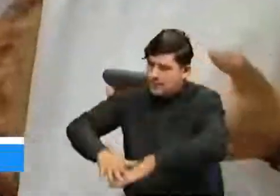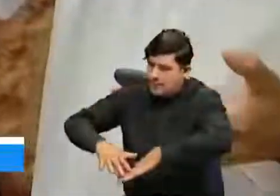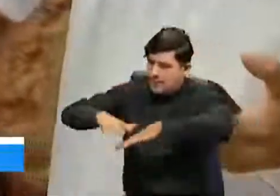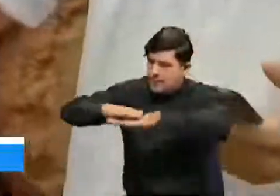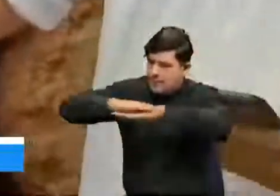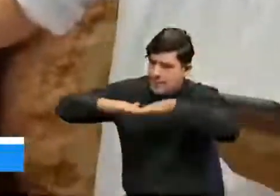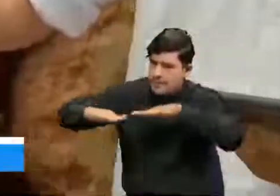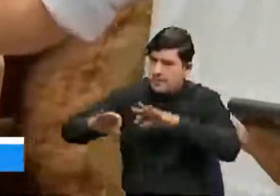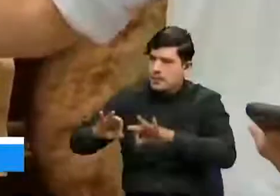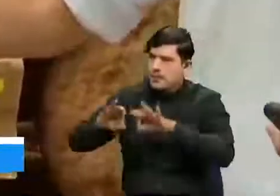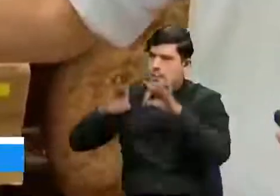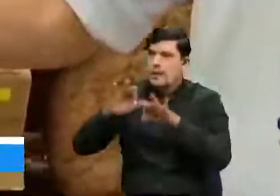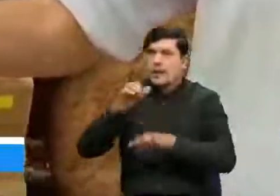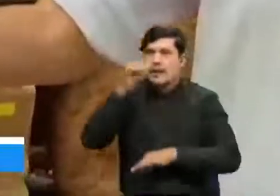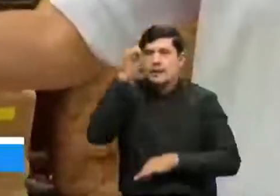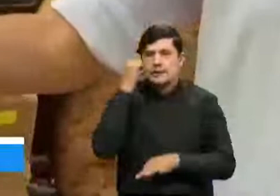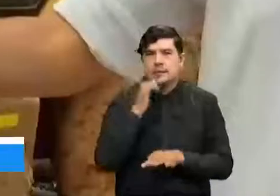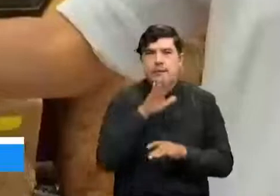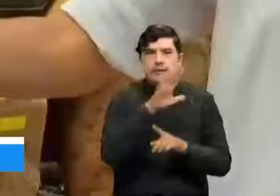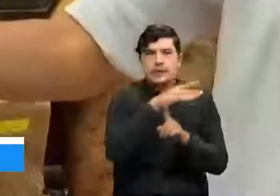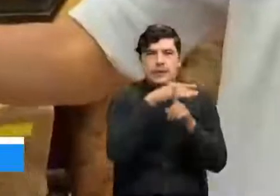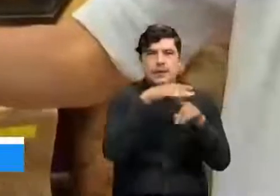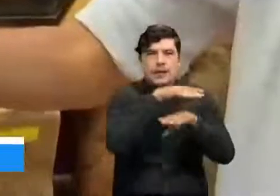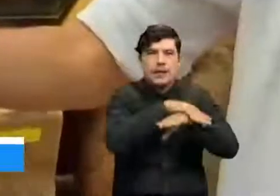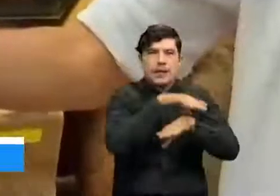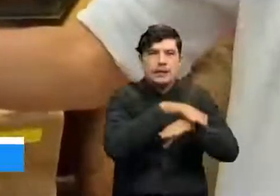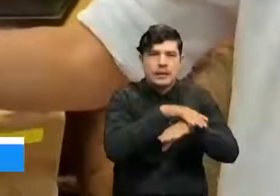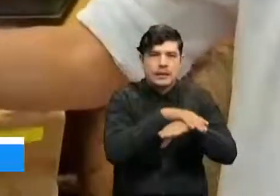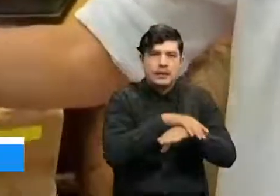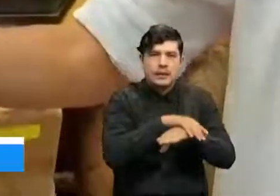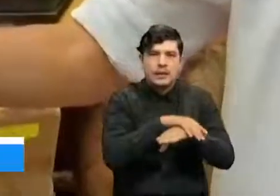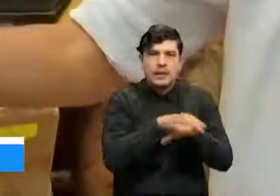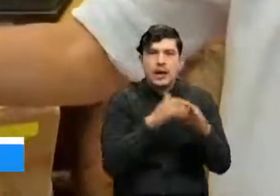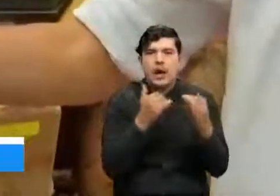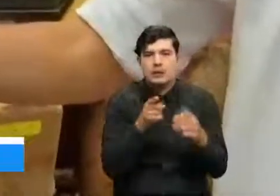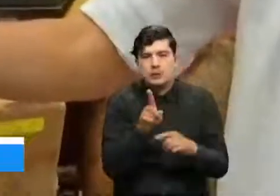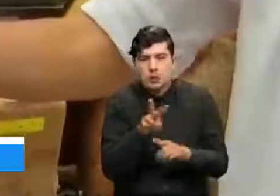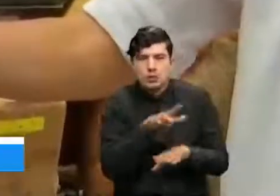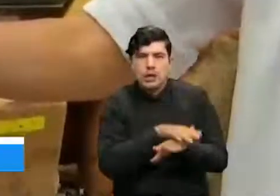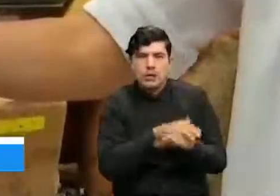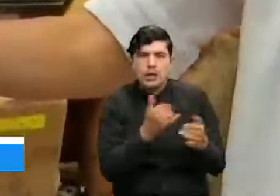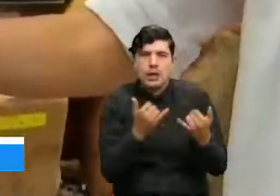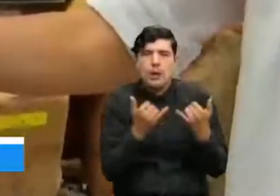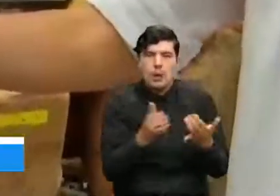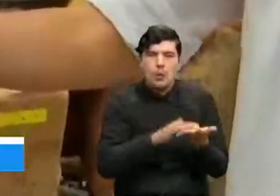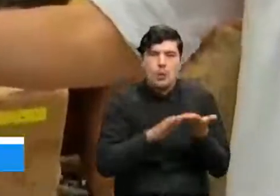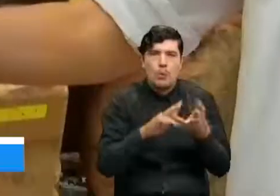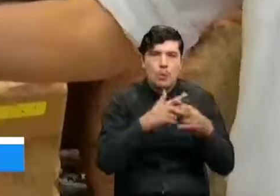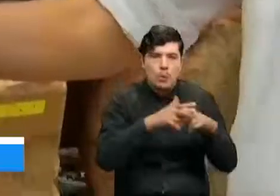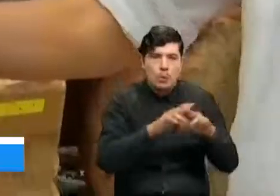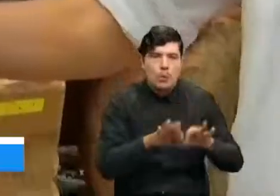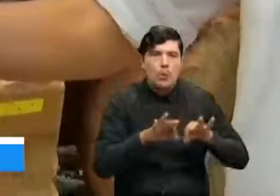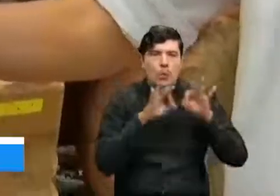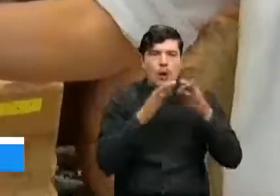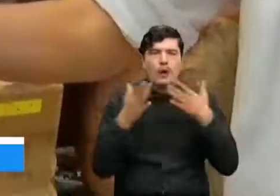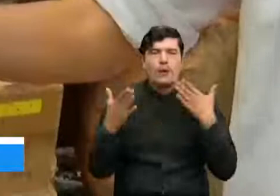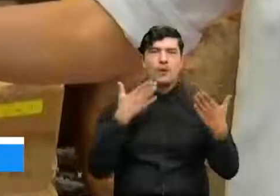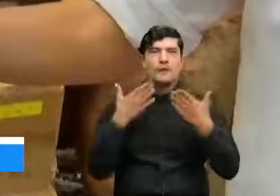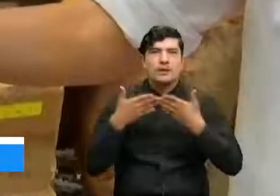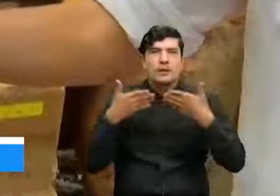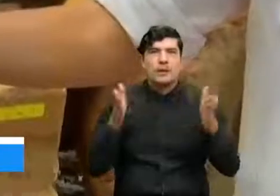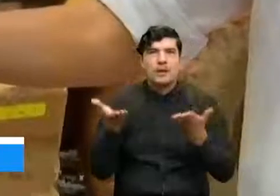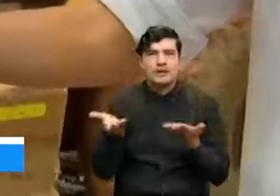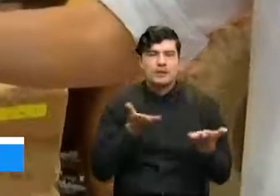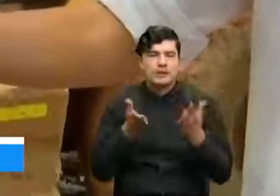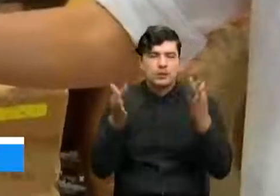5:30 p.m, el cual ha sido reparado totalmente hacia el medio del día de hoy. Nosotros confiamos que el servicio esté